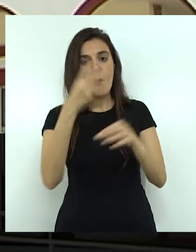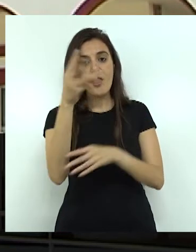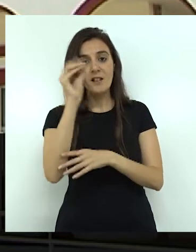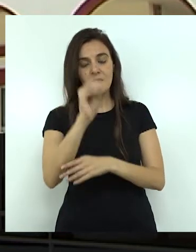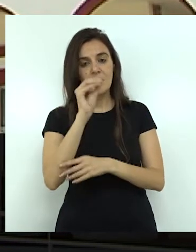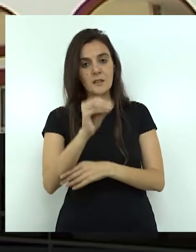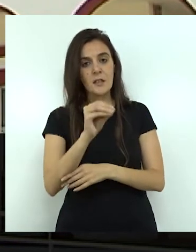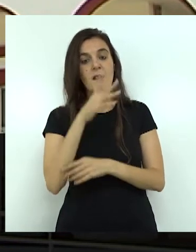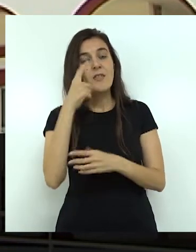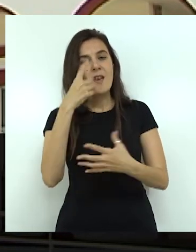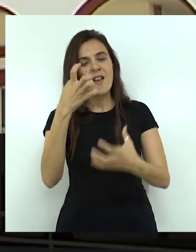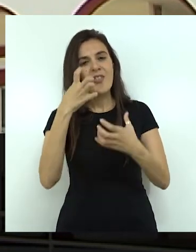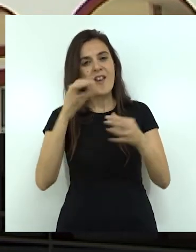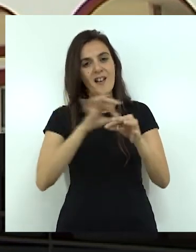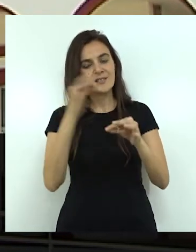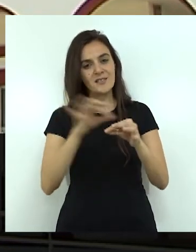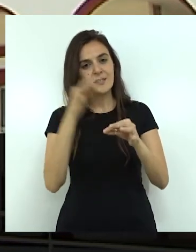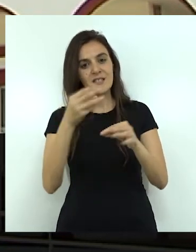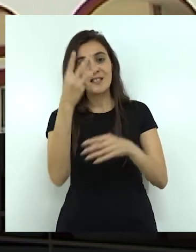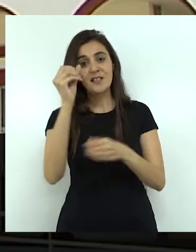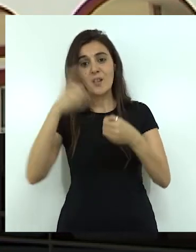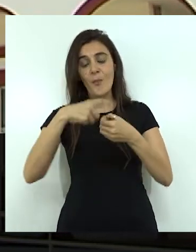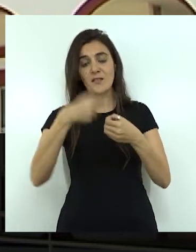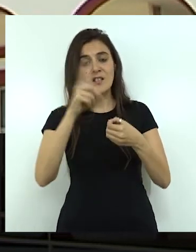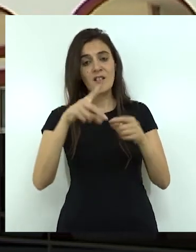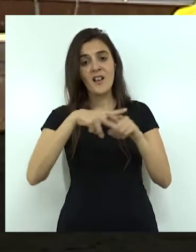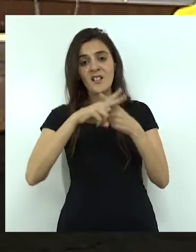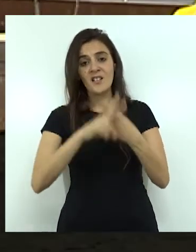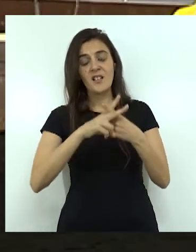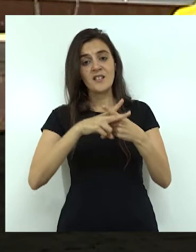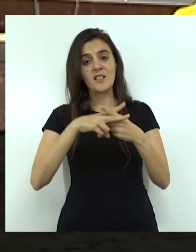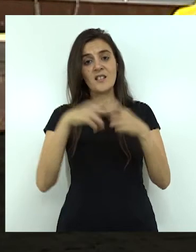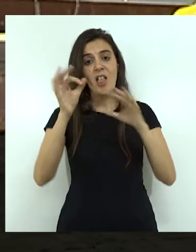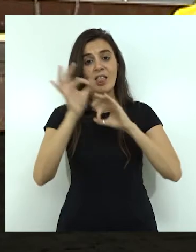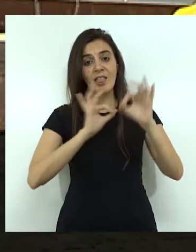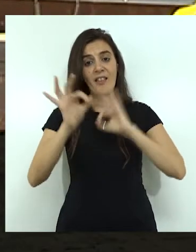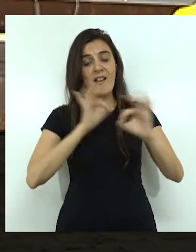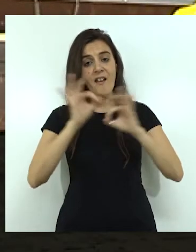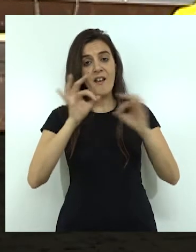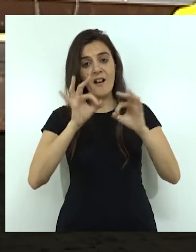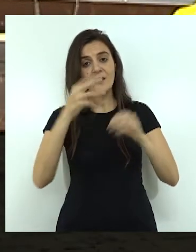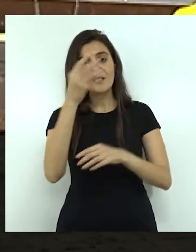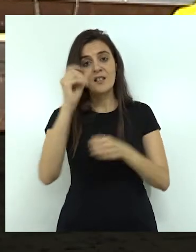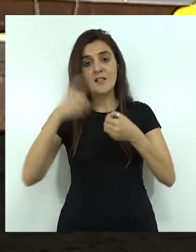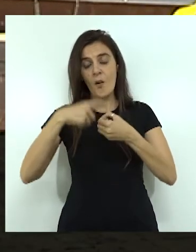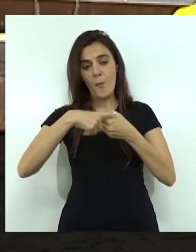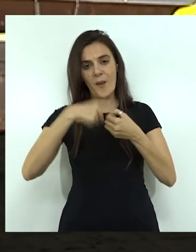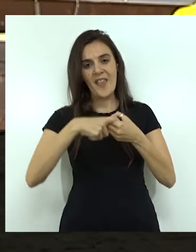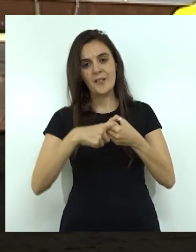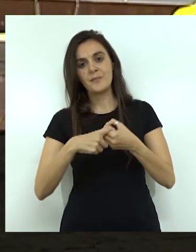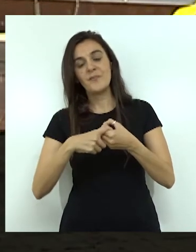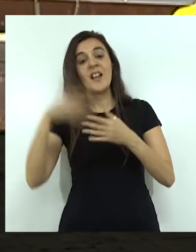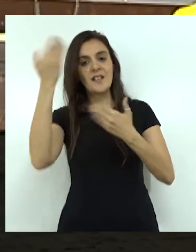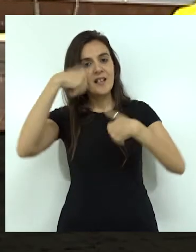en el de artes textiles 30 plazas en el taller de dramatización y artes escénicas 30 plazas en el de